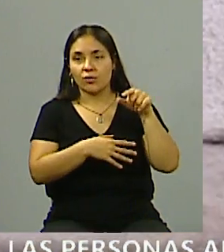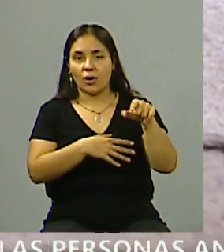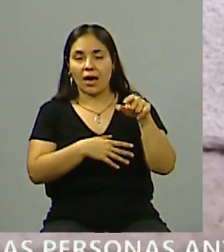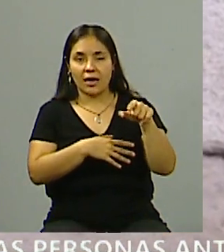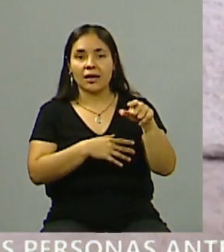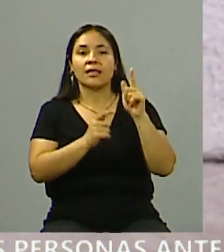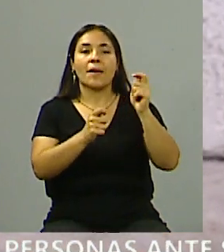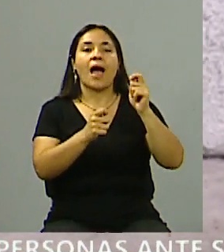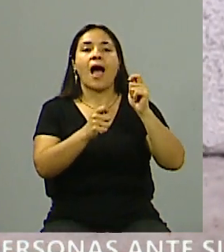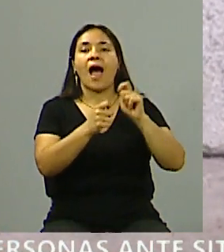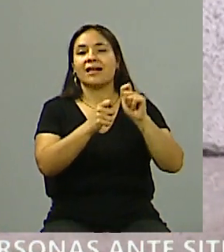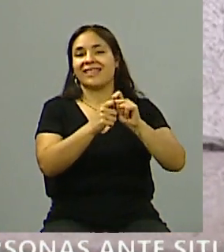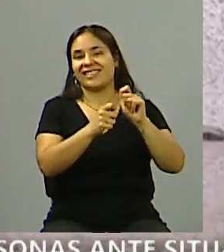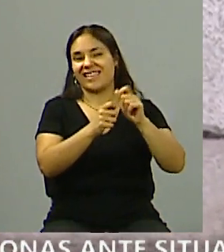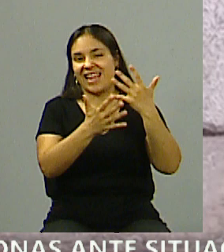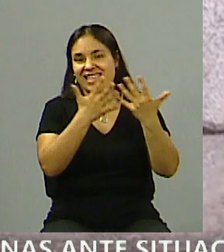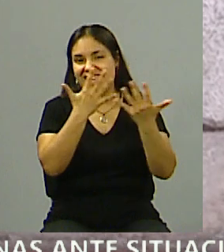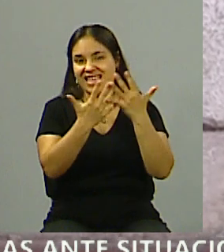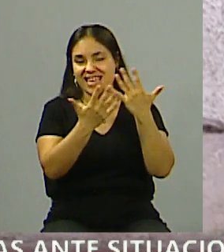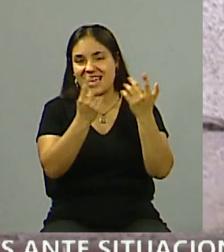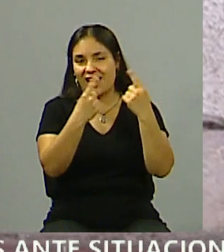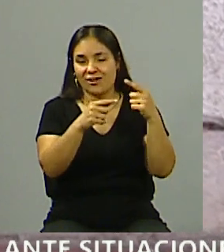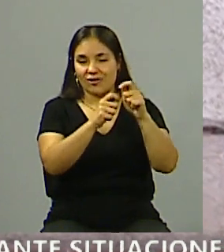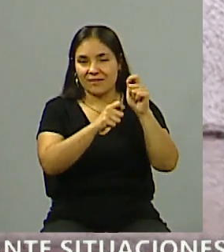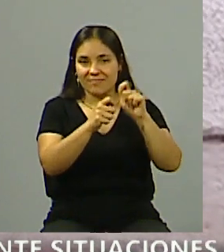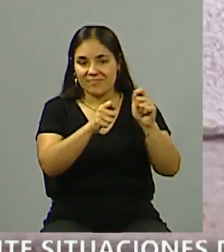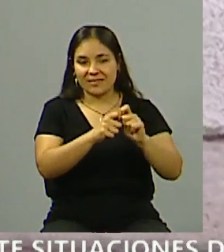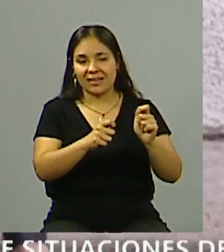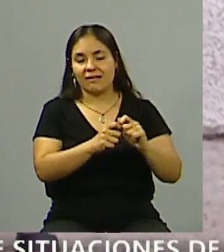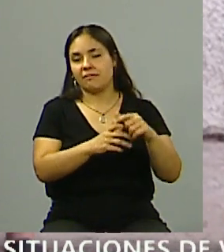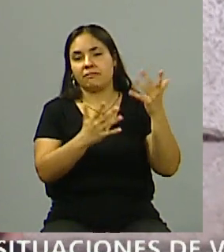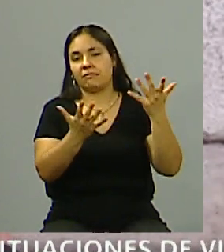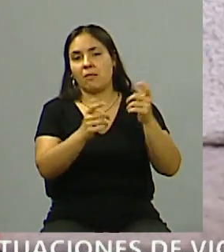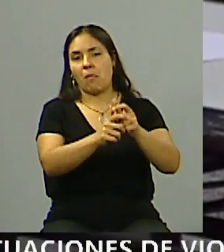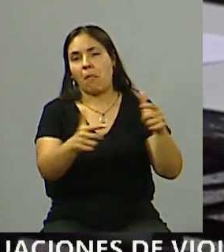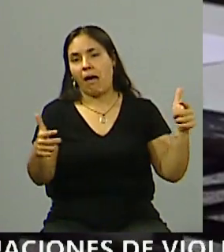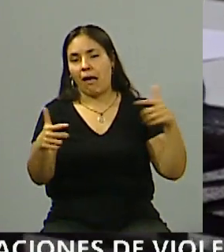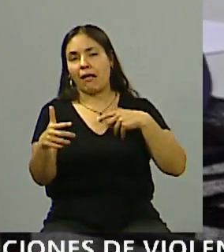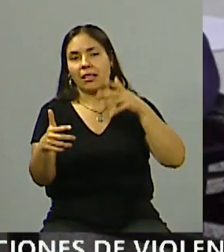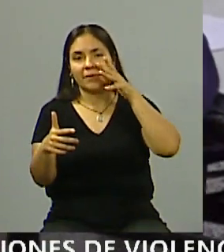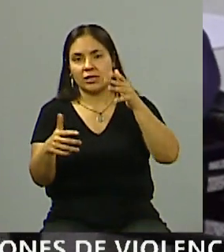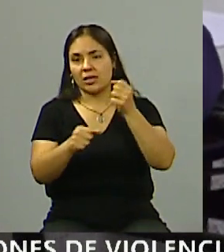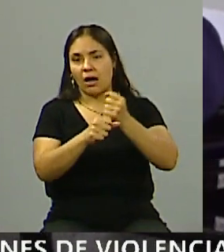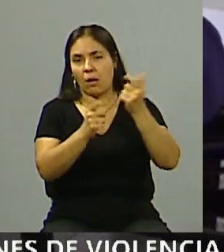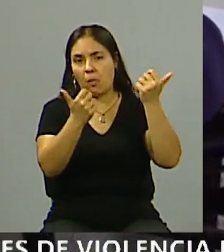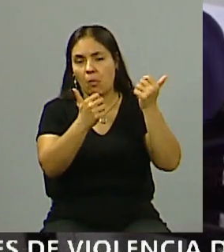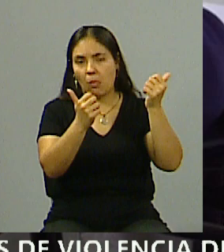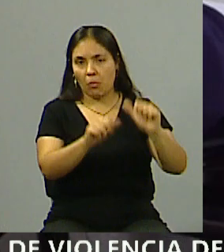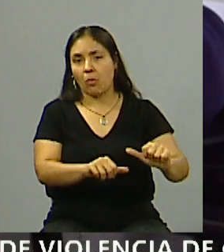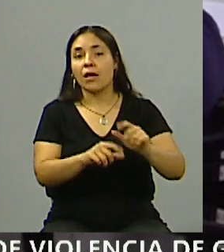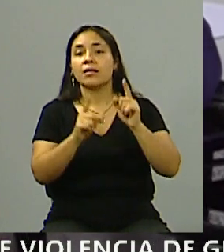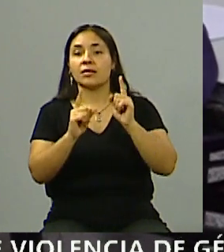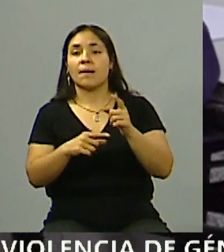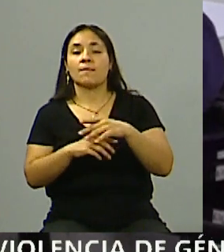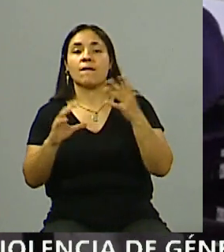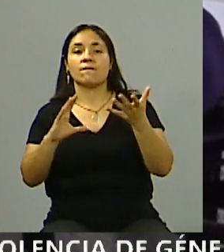de artesanías, y que hubo también un incremento para responder a esto, para salir del paso, de las